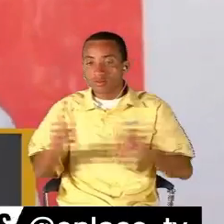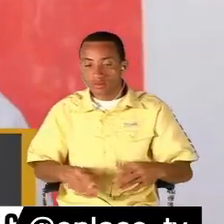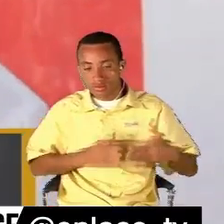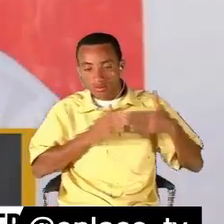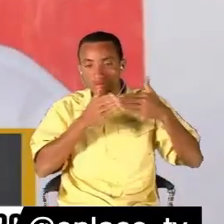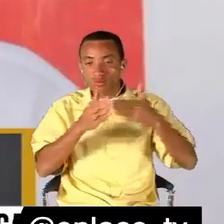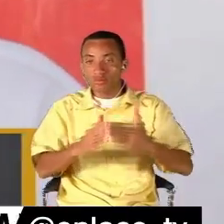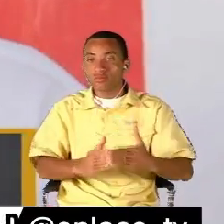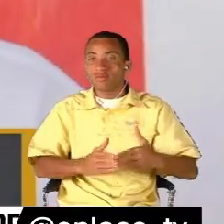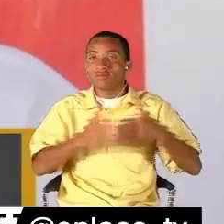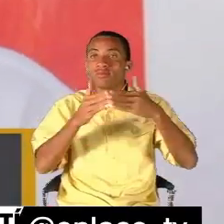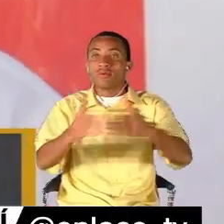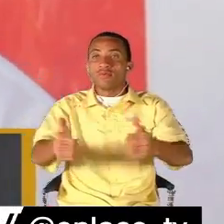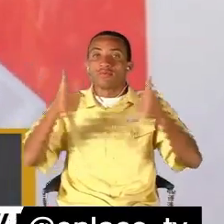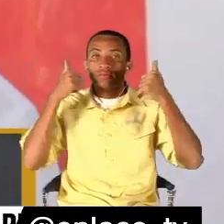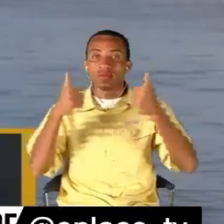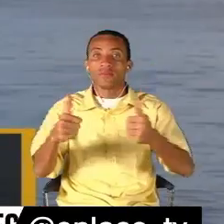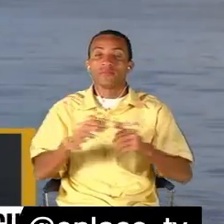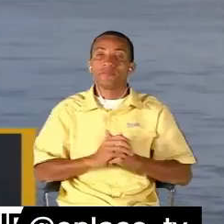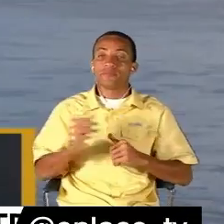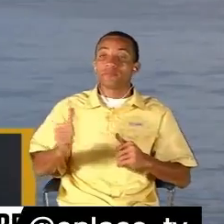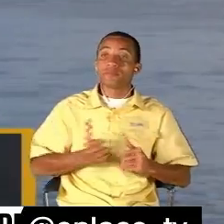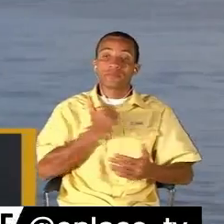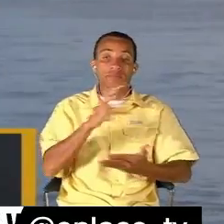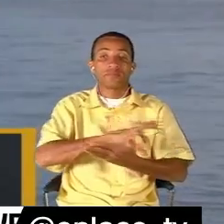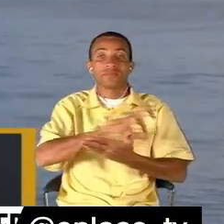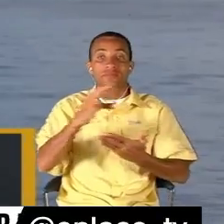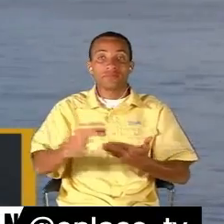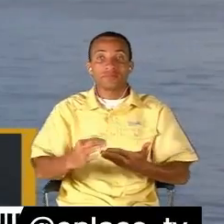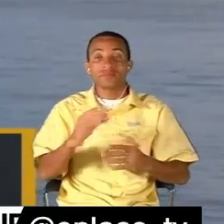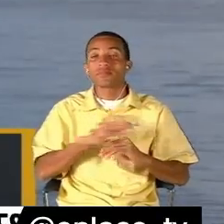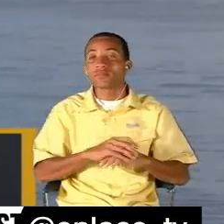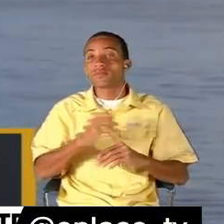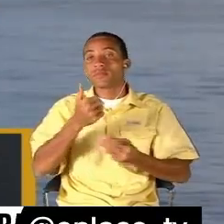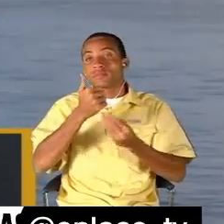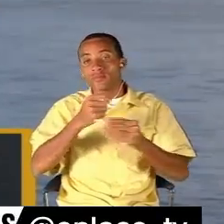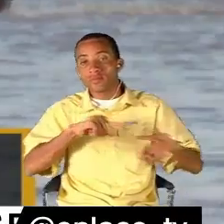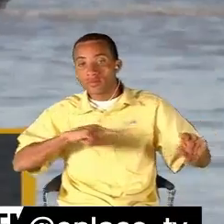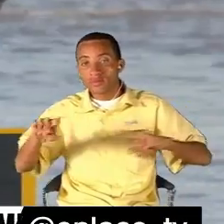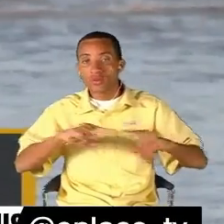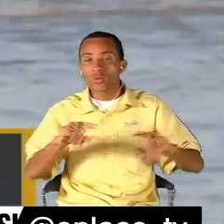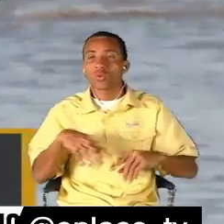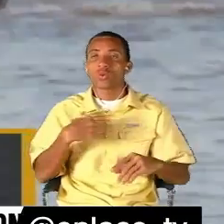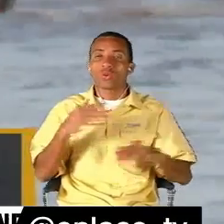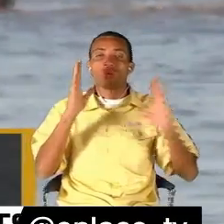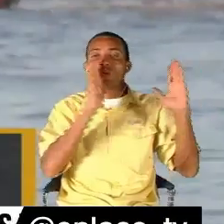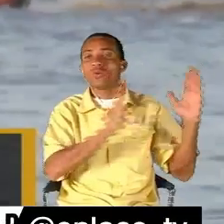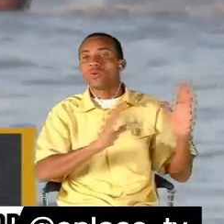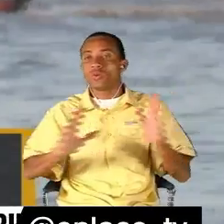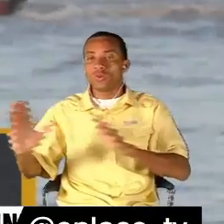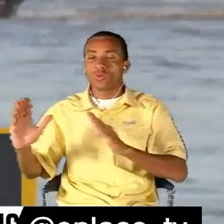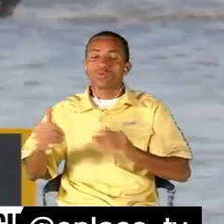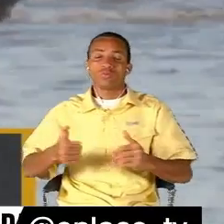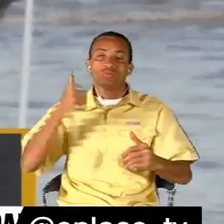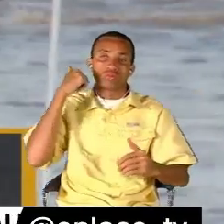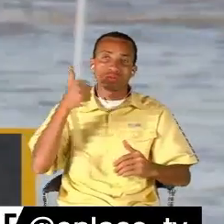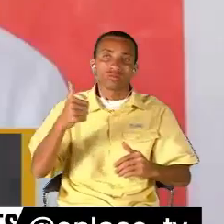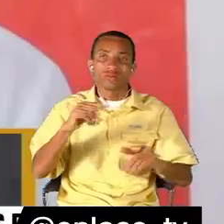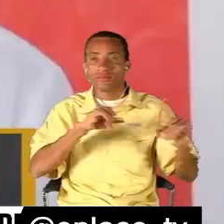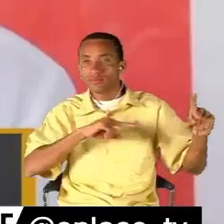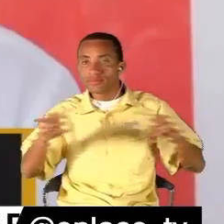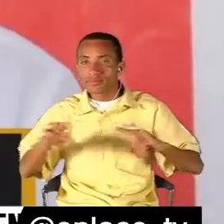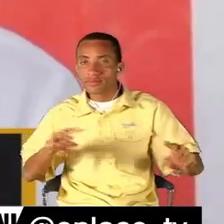navegación segura. Ha aprovechado el ejecutivo de Impala para destacar el auge que ha tenido la logística en Barranca Bermeja y particularmente en el Magdalena Medio.